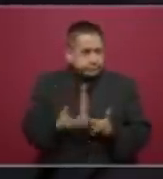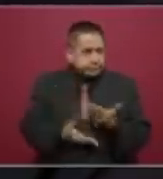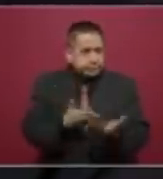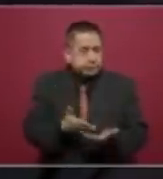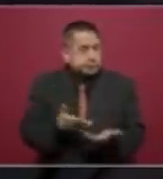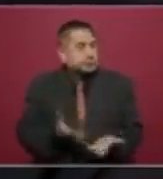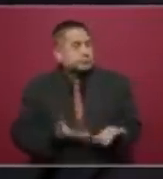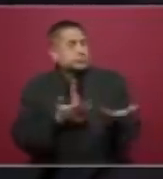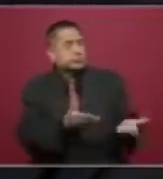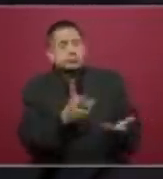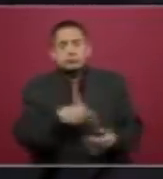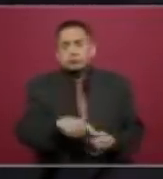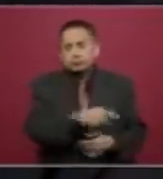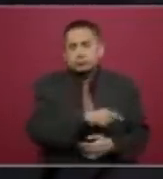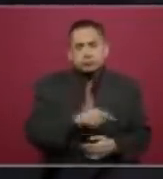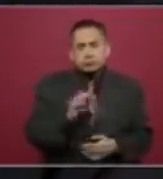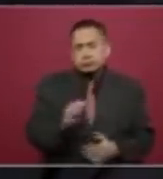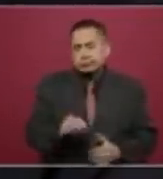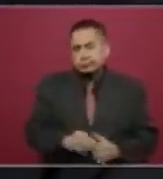demás.